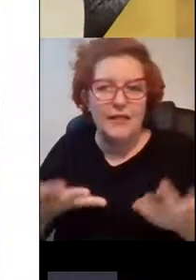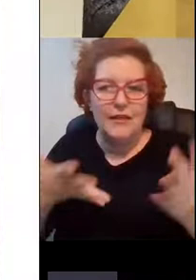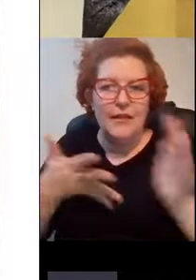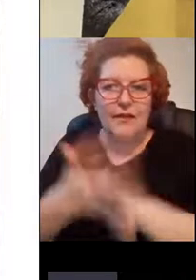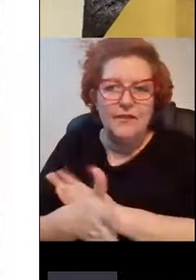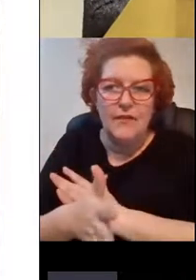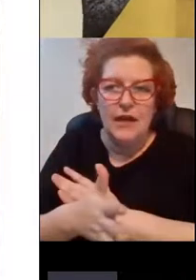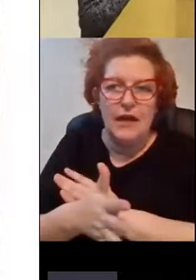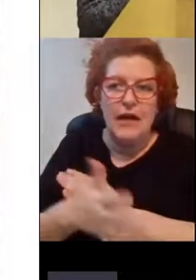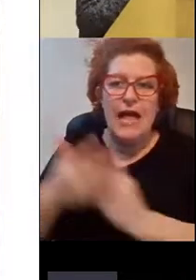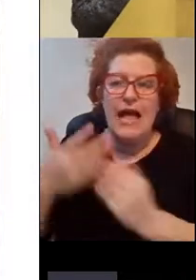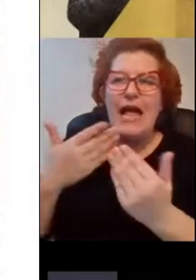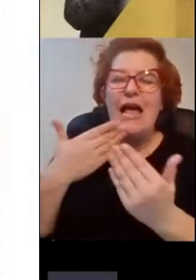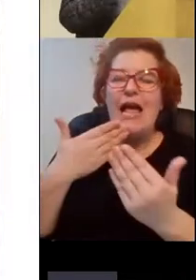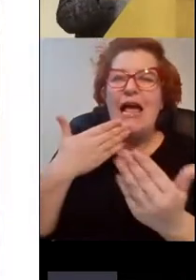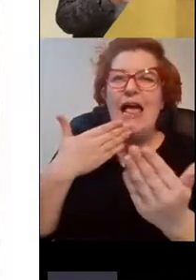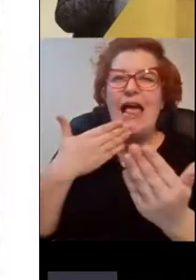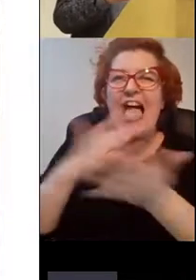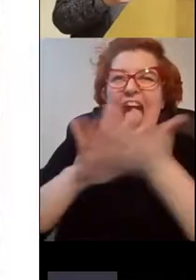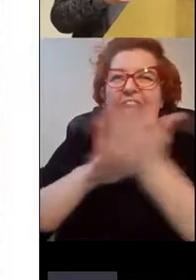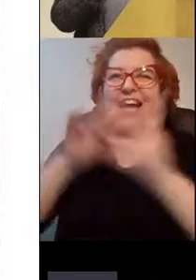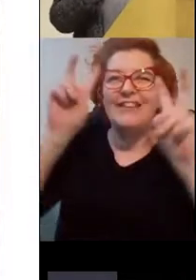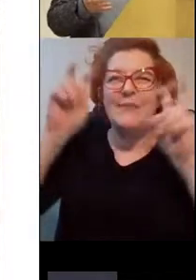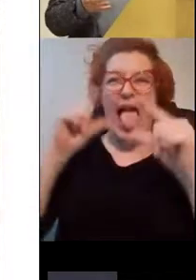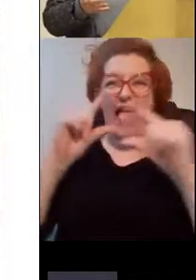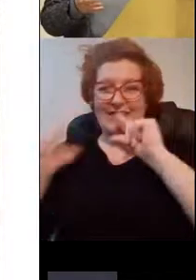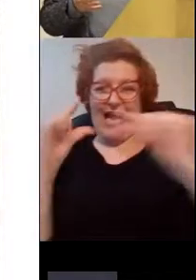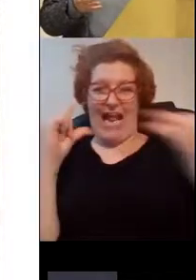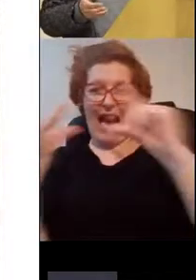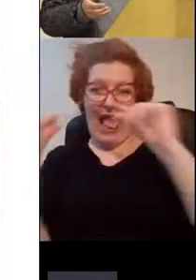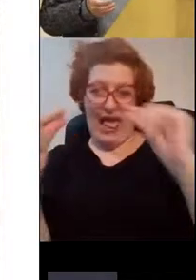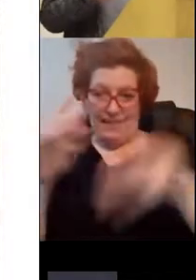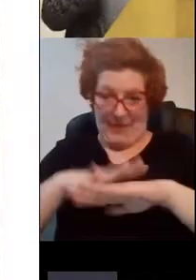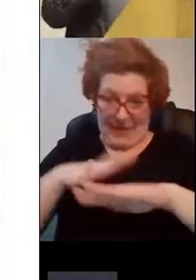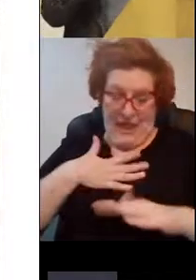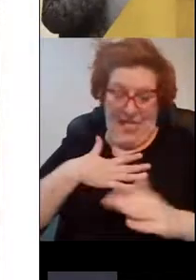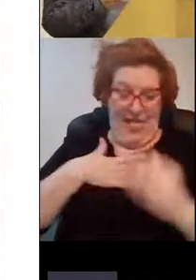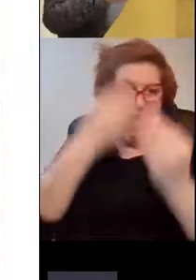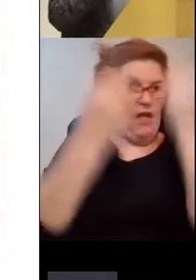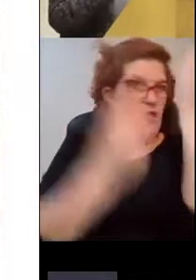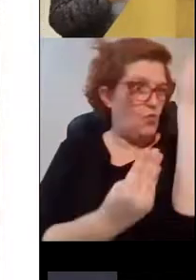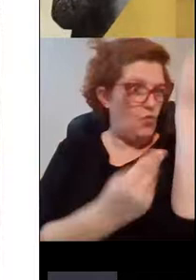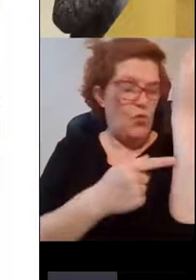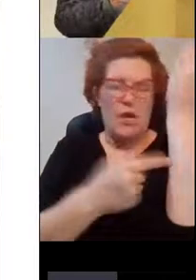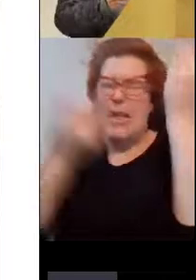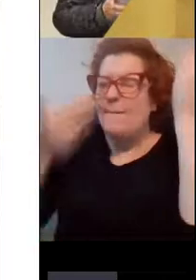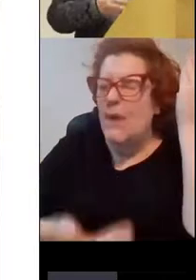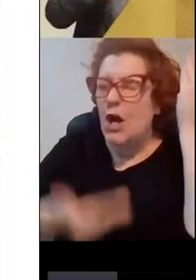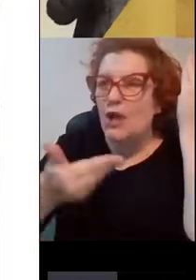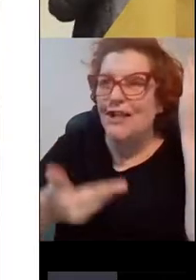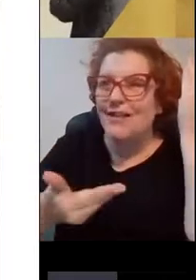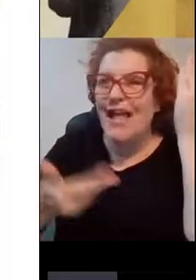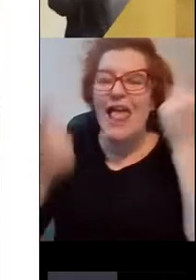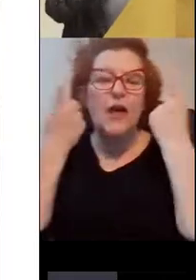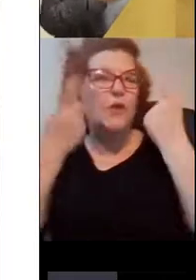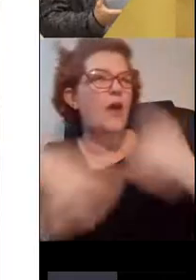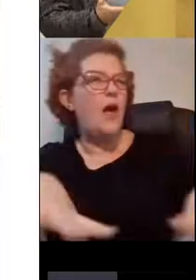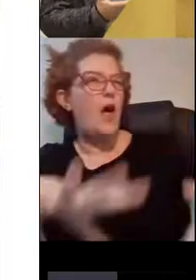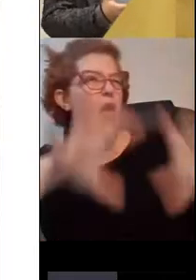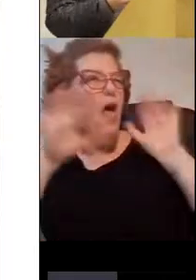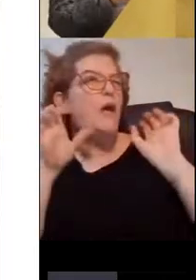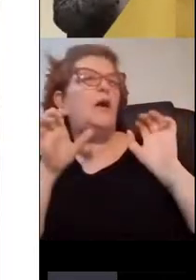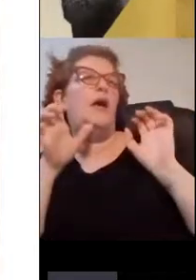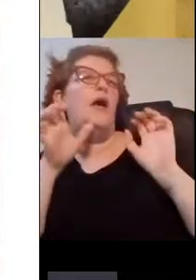hablas de la escala, por ejemplo, la escala en escultura, que es tan importante, el alumno aprende de la escala en